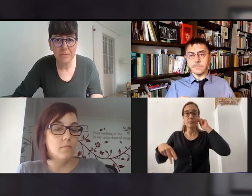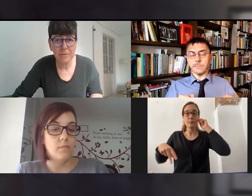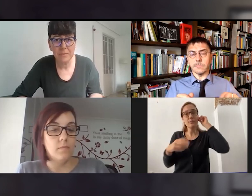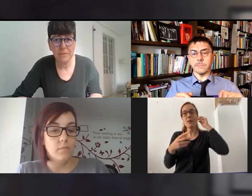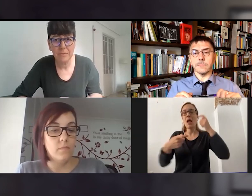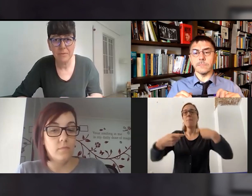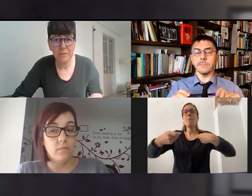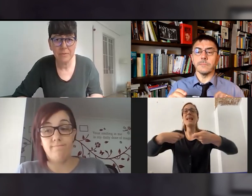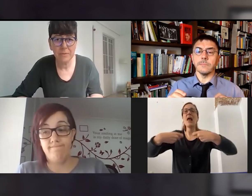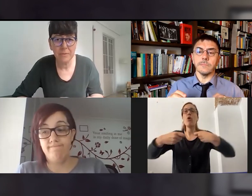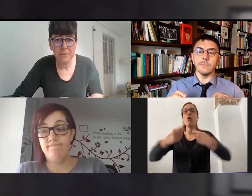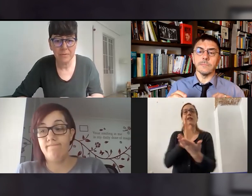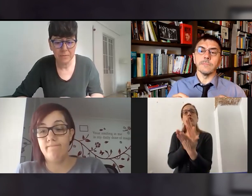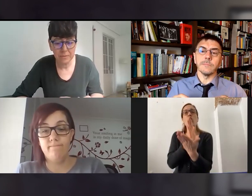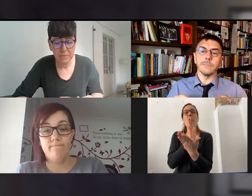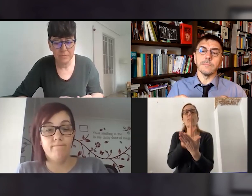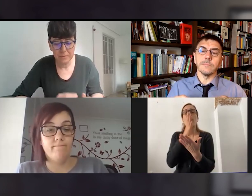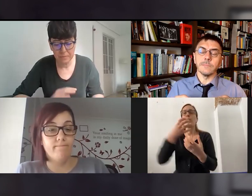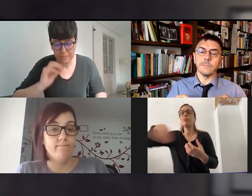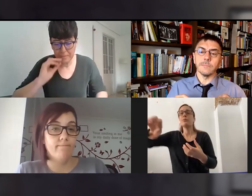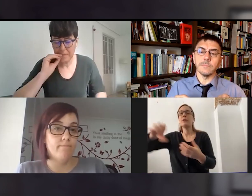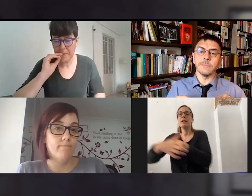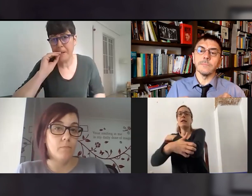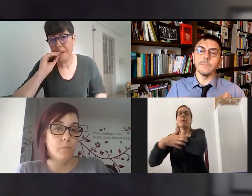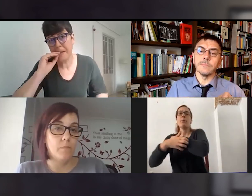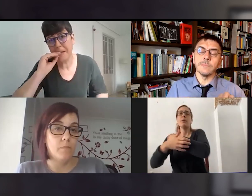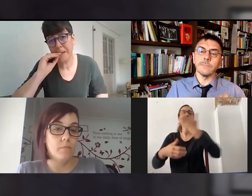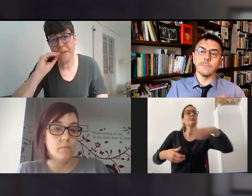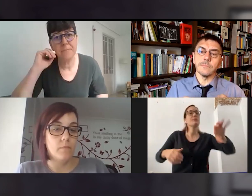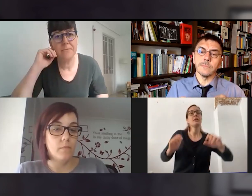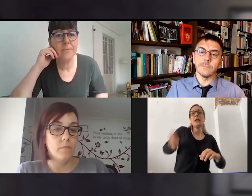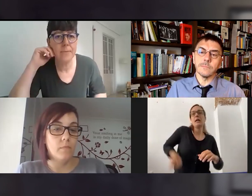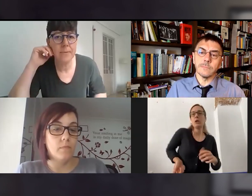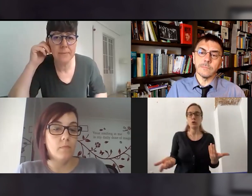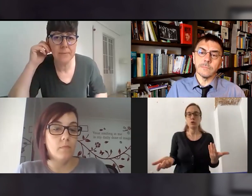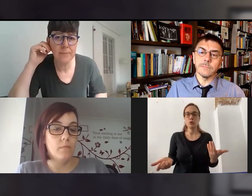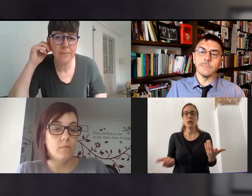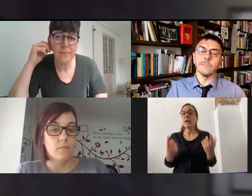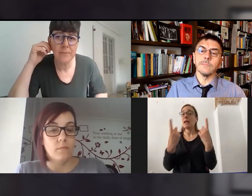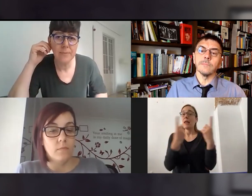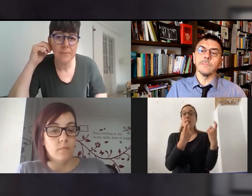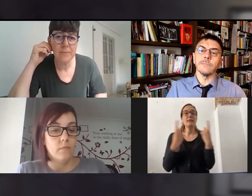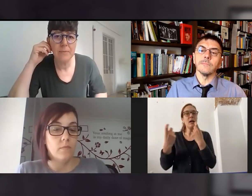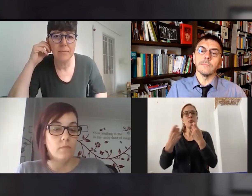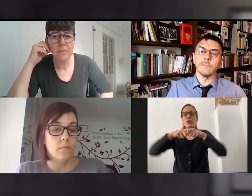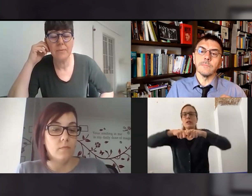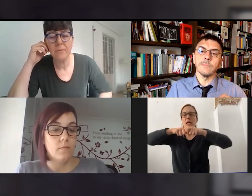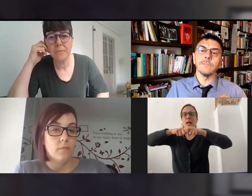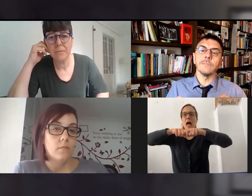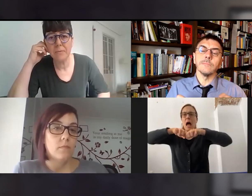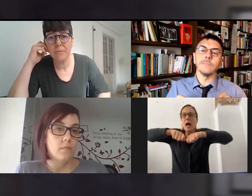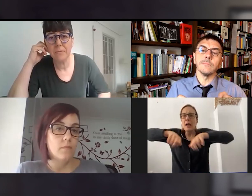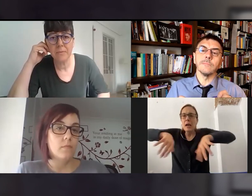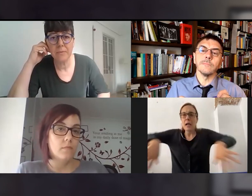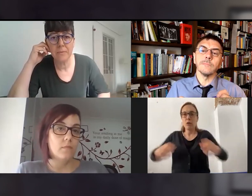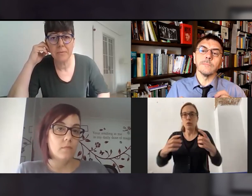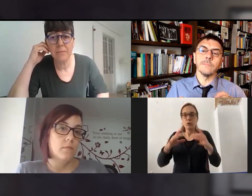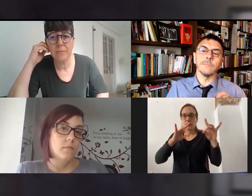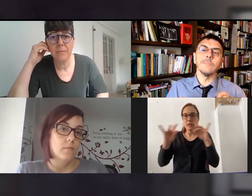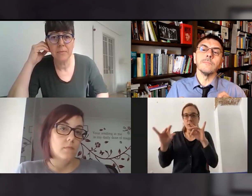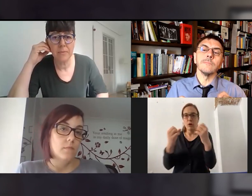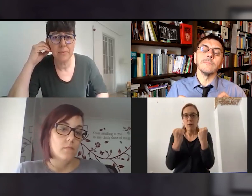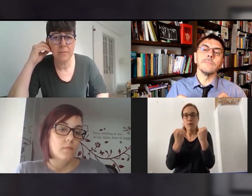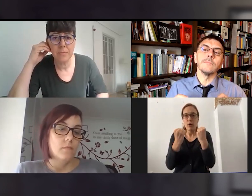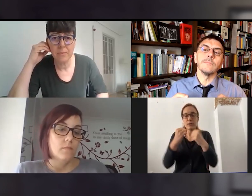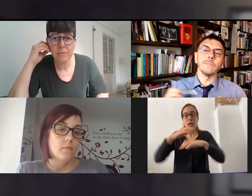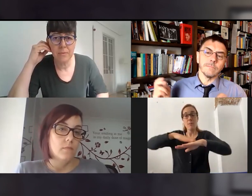segrega alumnos por ricos y pobres. Entonces creo que Podemos necesita un arraigo territorial muy fuerte para levantar una alternativa frente al modelo